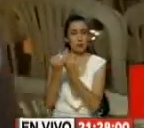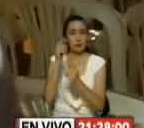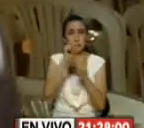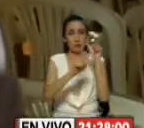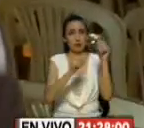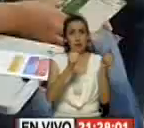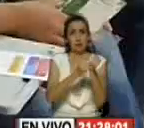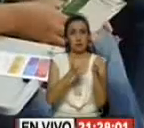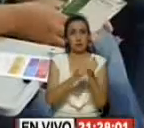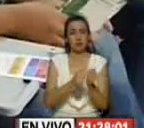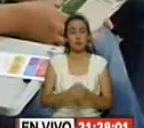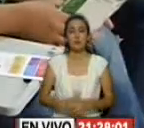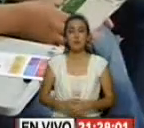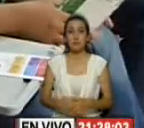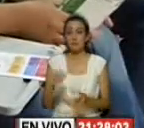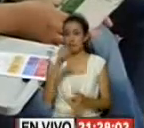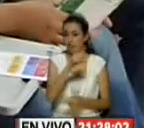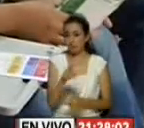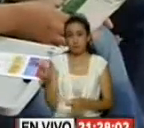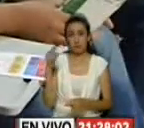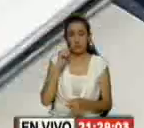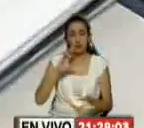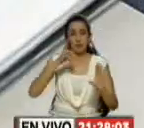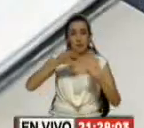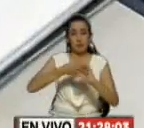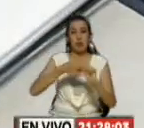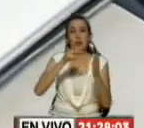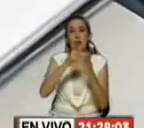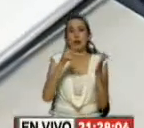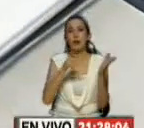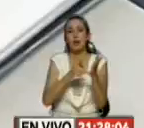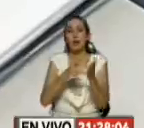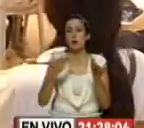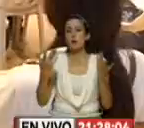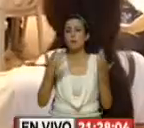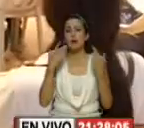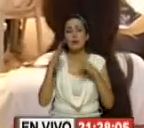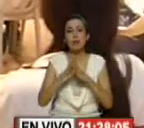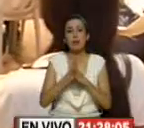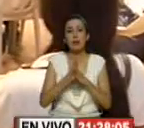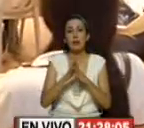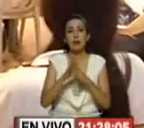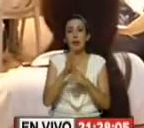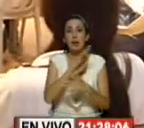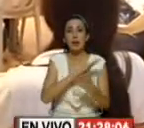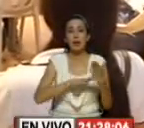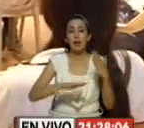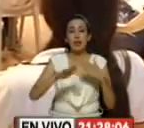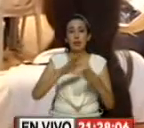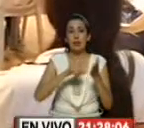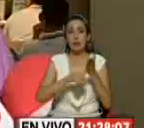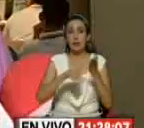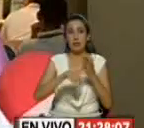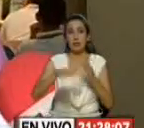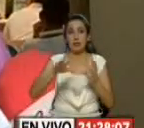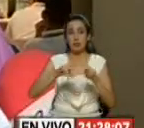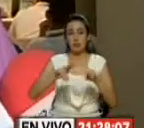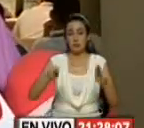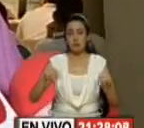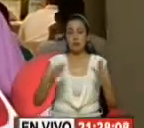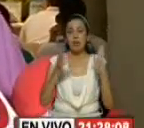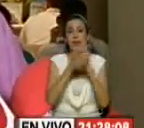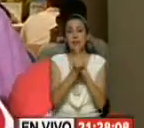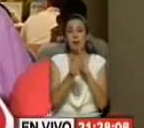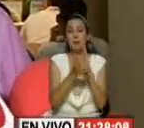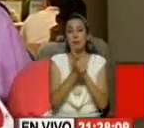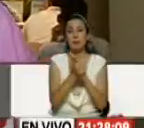más cercanas hacia nosotros. Ellos fueron parte del programa liderado por la Dirección Municipal de Ambiente, en el cual se capacitan a